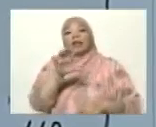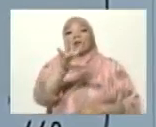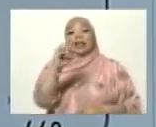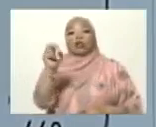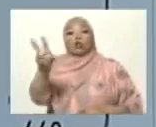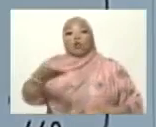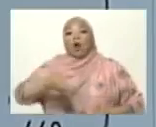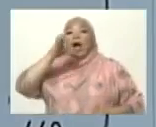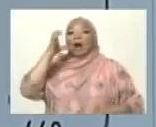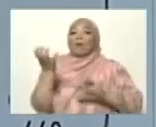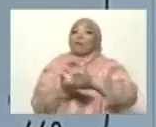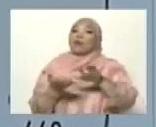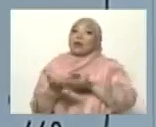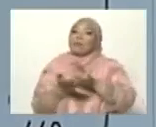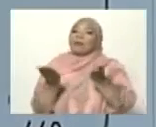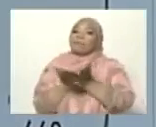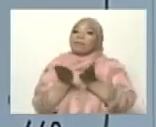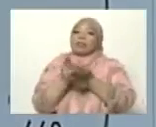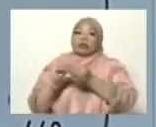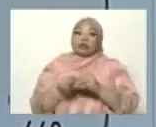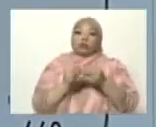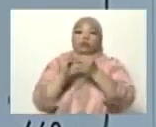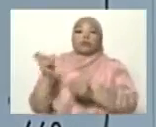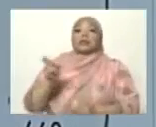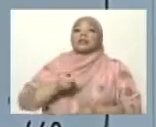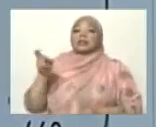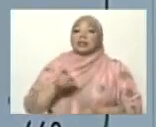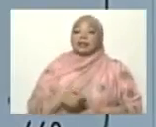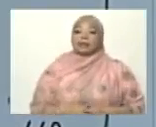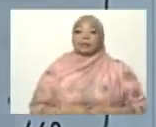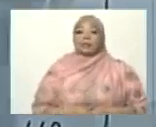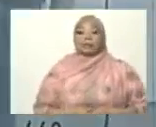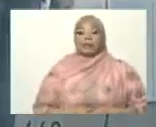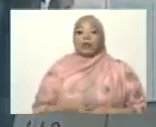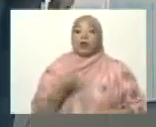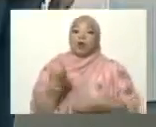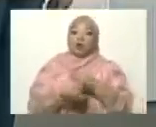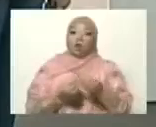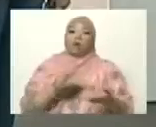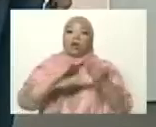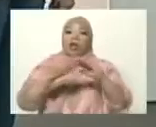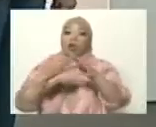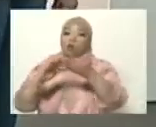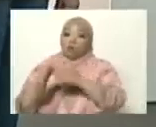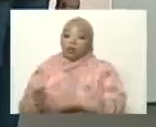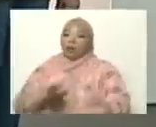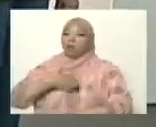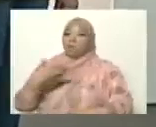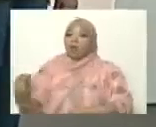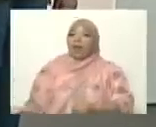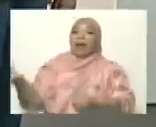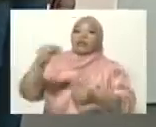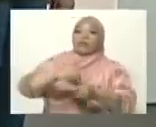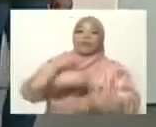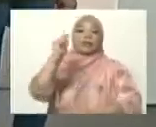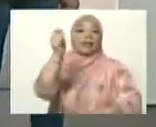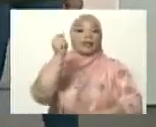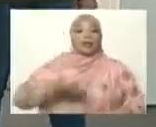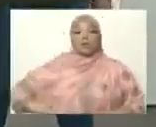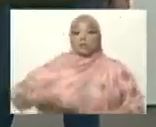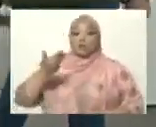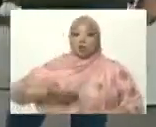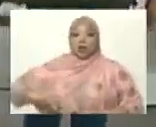Vemos todas las necesidades del plantel educativo y cómo la comunidad puede sumarse a esta tarea tan importante. Así.